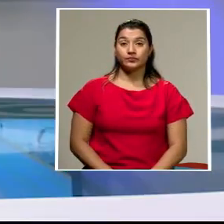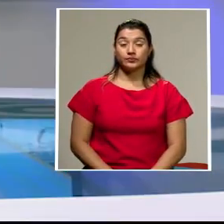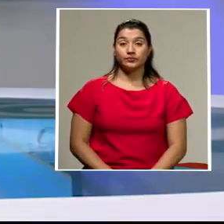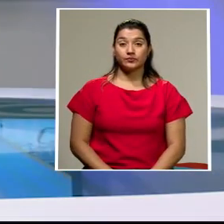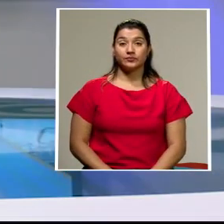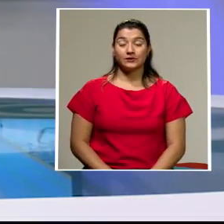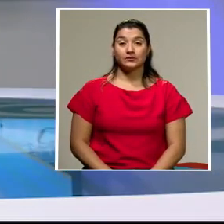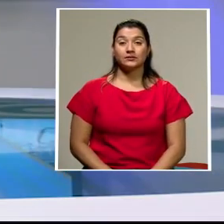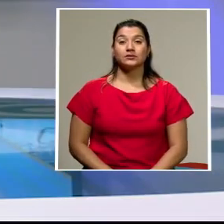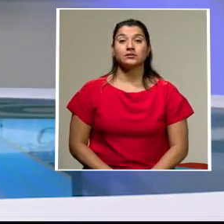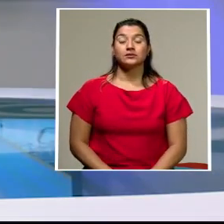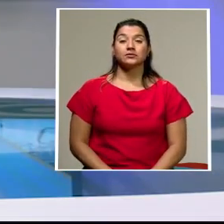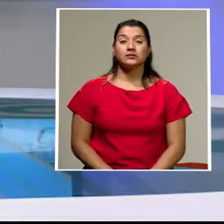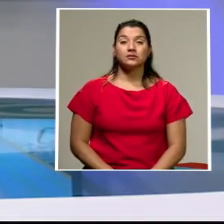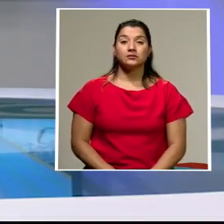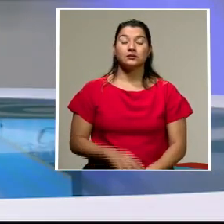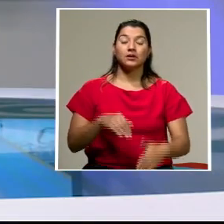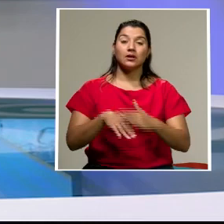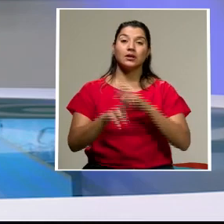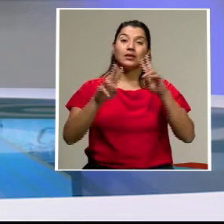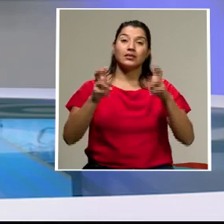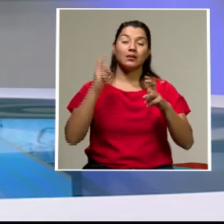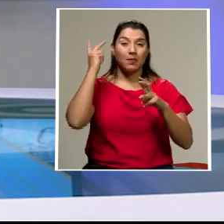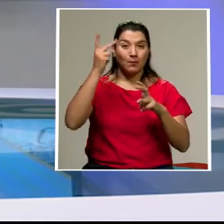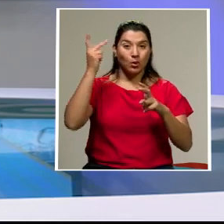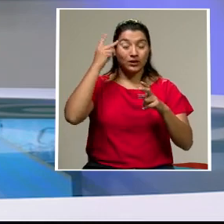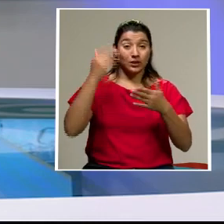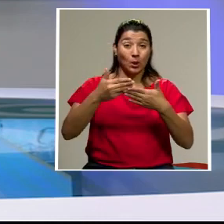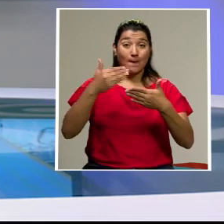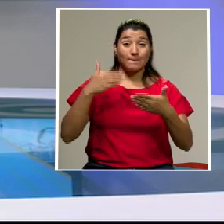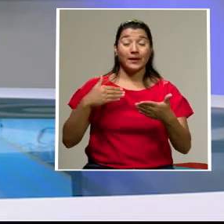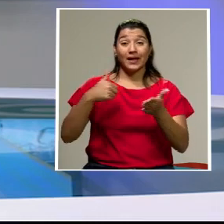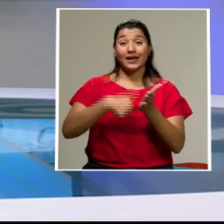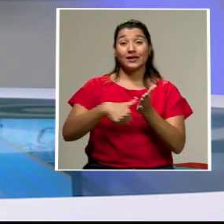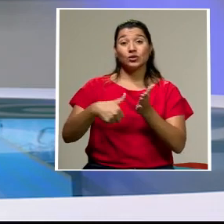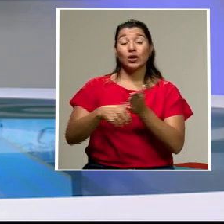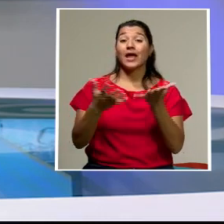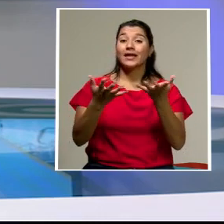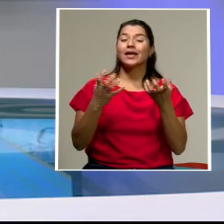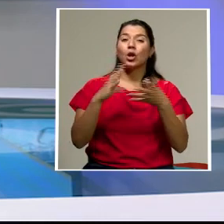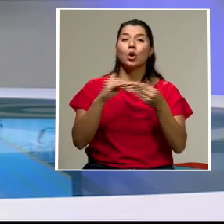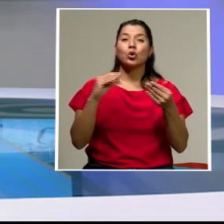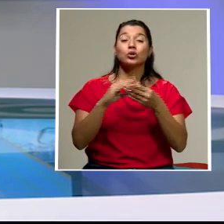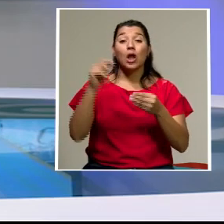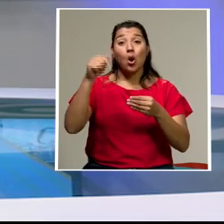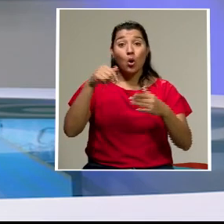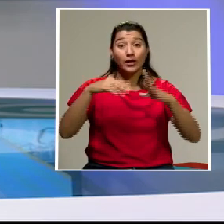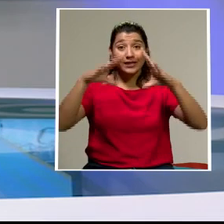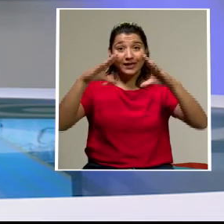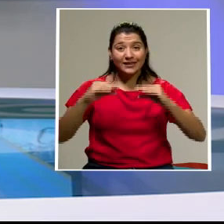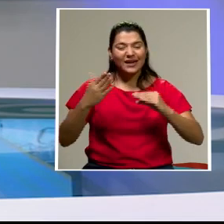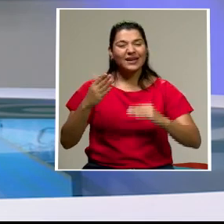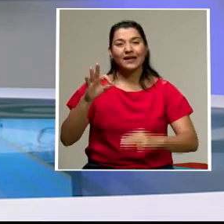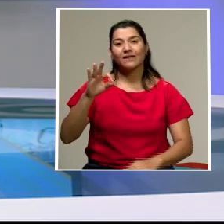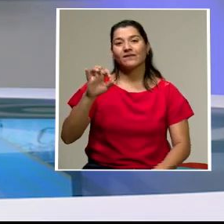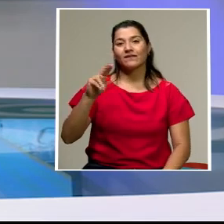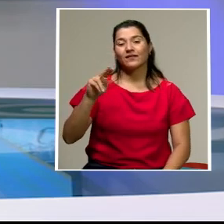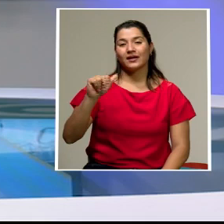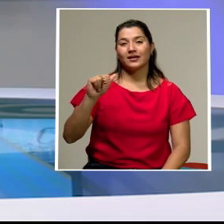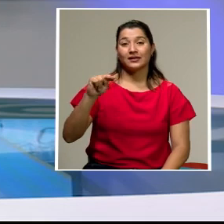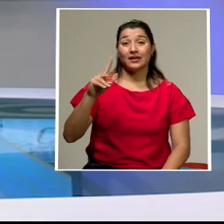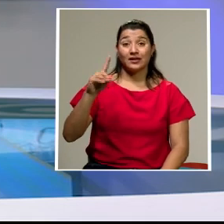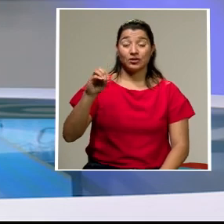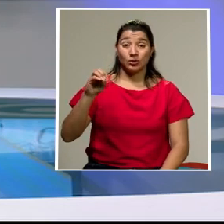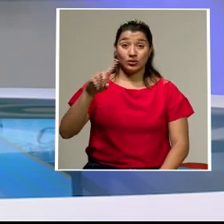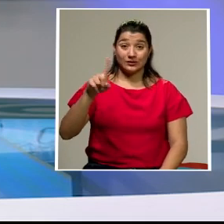Y bien, siempre en temas políticos preelectorales, comentarles que esta tarde trascendió que Fernando Zamora dio su